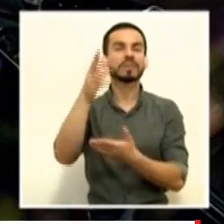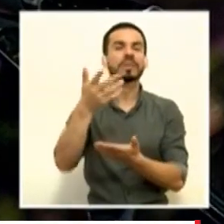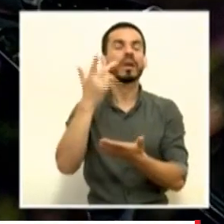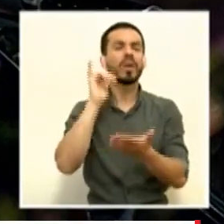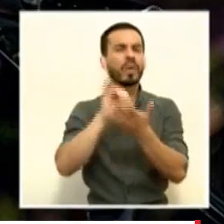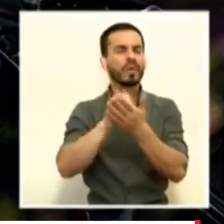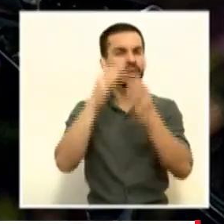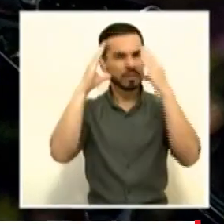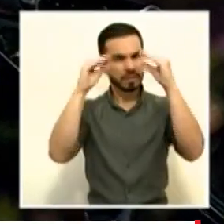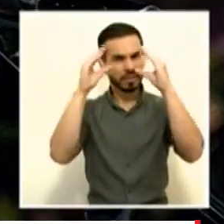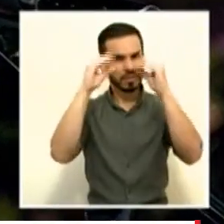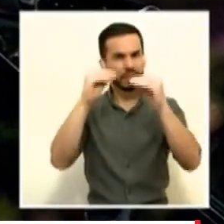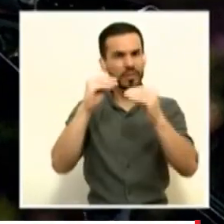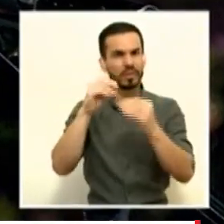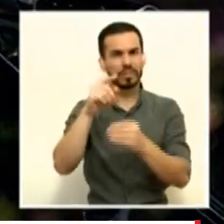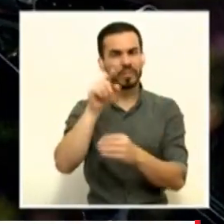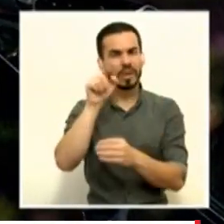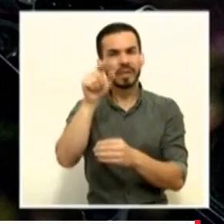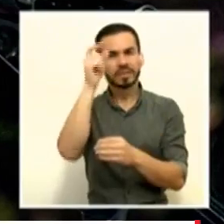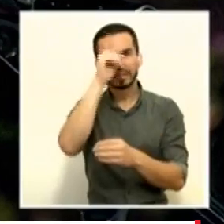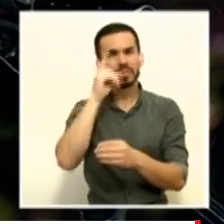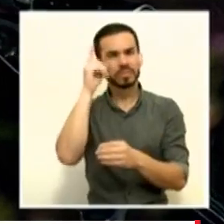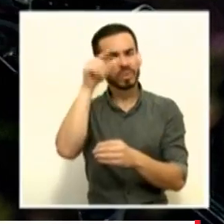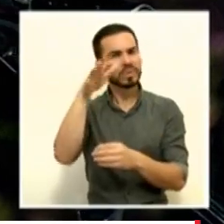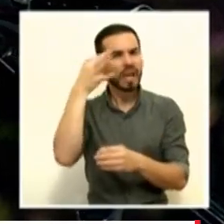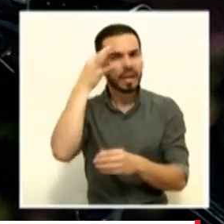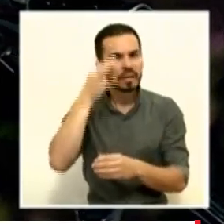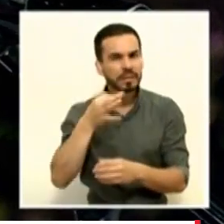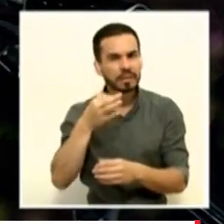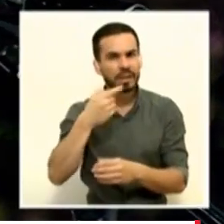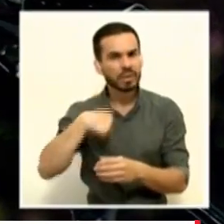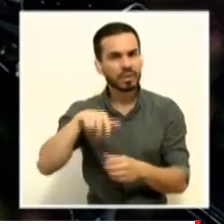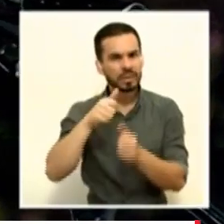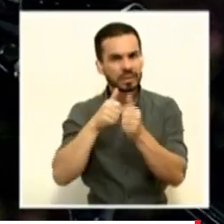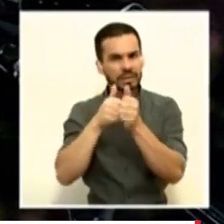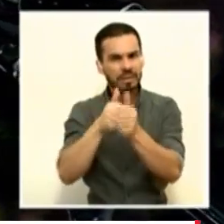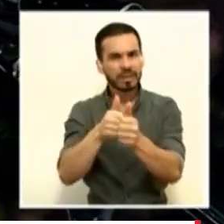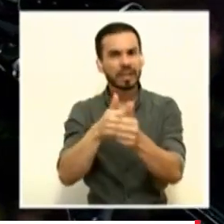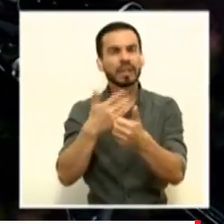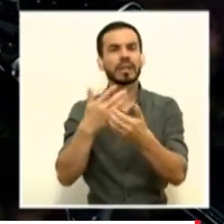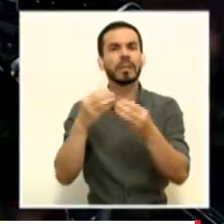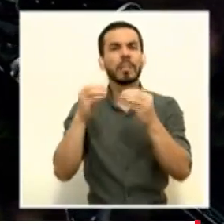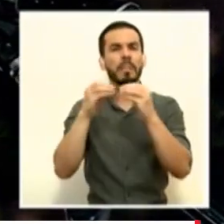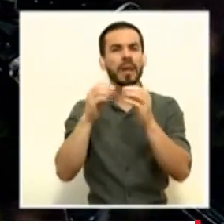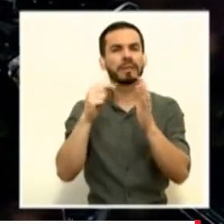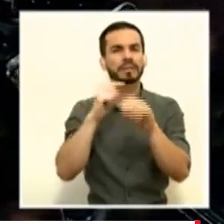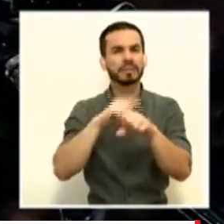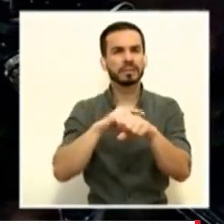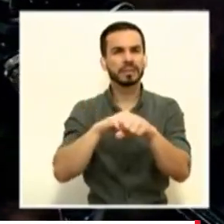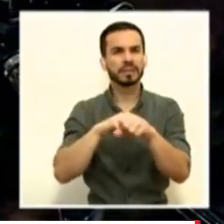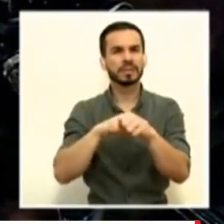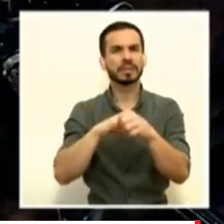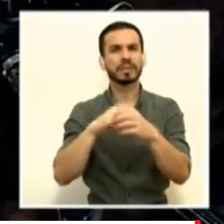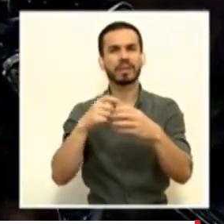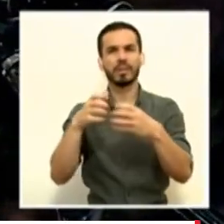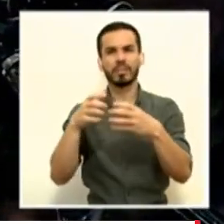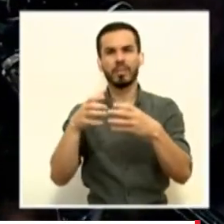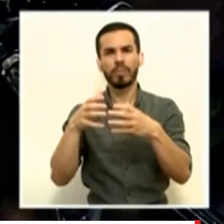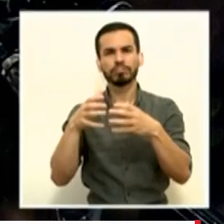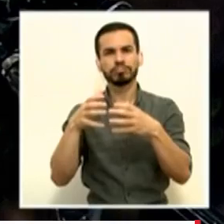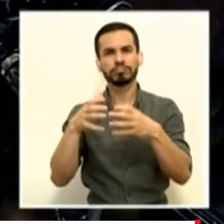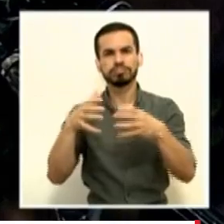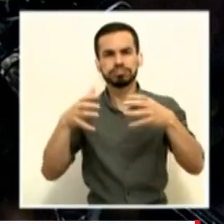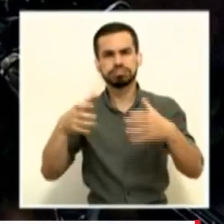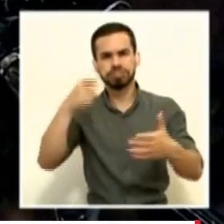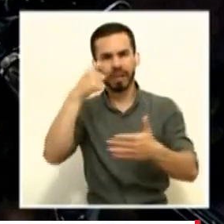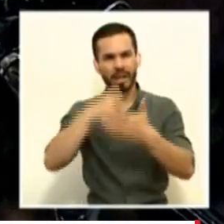Con estos datos, don Daniel, ¿creen ustedes que vamos a tener que seguir entrando durante mucho más tiempo en el martillo y el baile, aunque